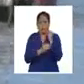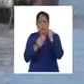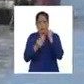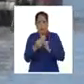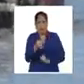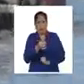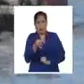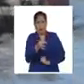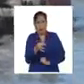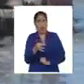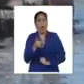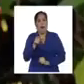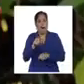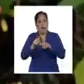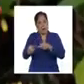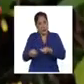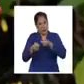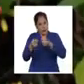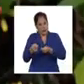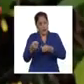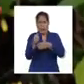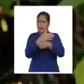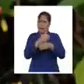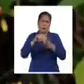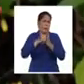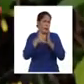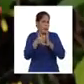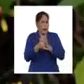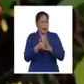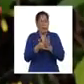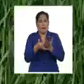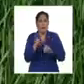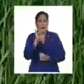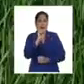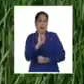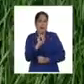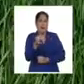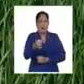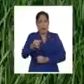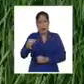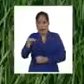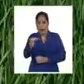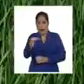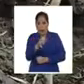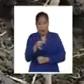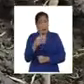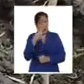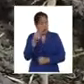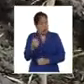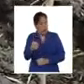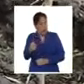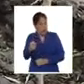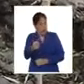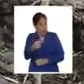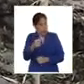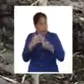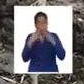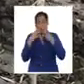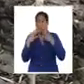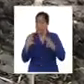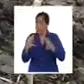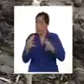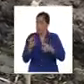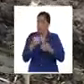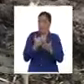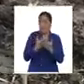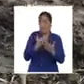nosotros son los proyectos de extensión agraria, que embarcan proyectos como el proyecto de seed grano. ¿Por qué? Porque consideramos que es de vital importancia validar nuestros resultados en áreas de